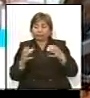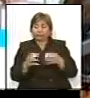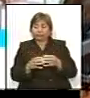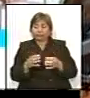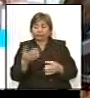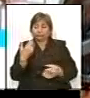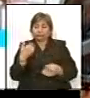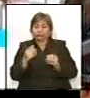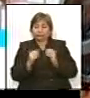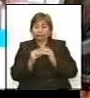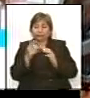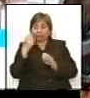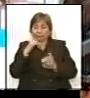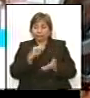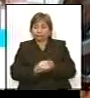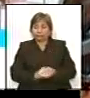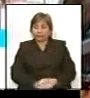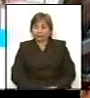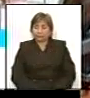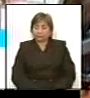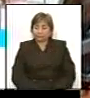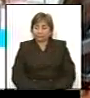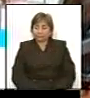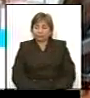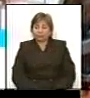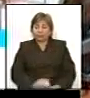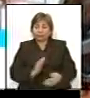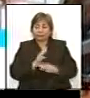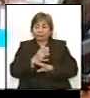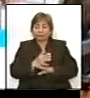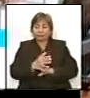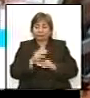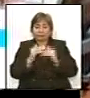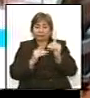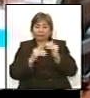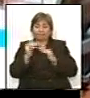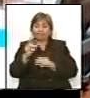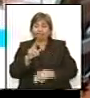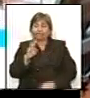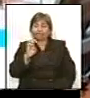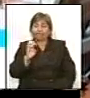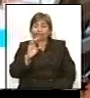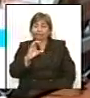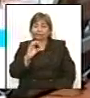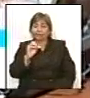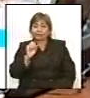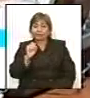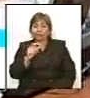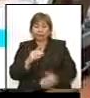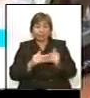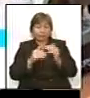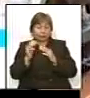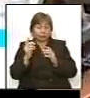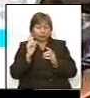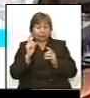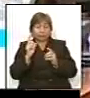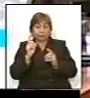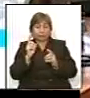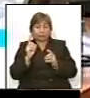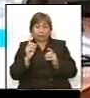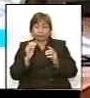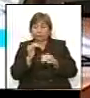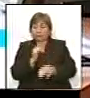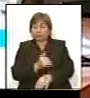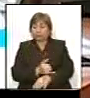hace días para las intervenciones de reconstrucción de saneamiento. Es una sola entidad,